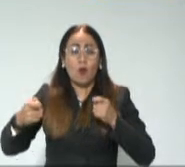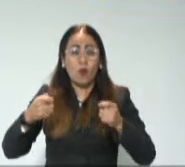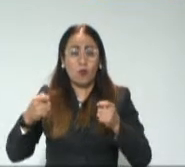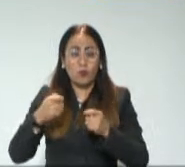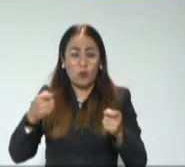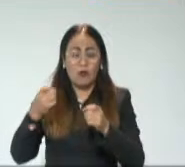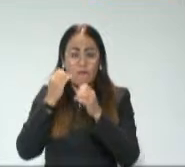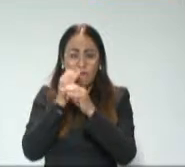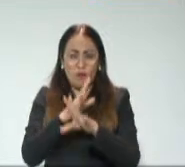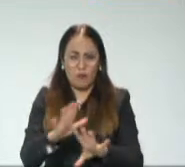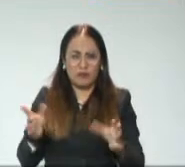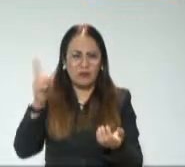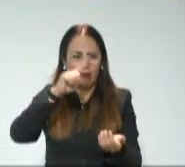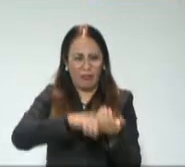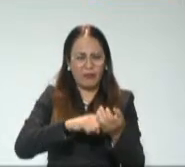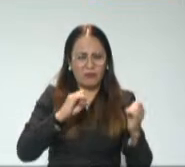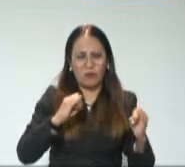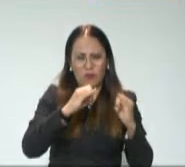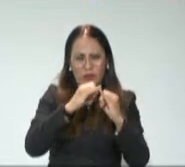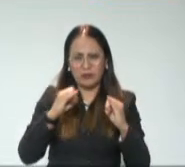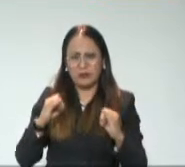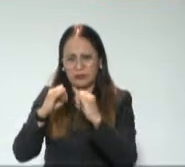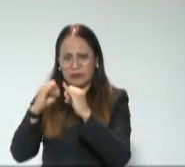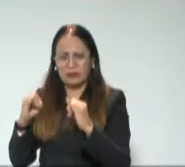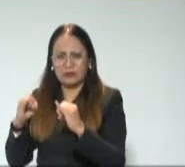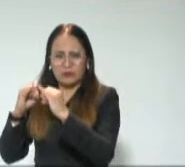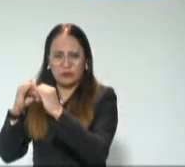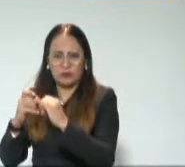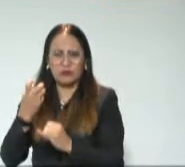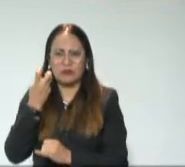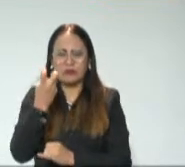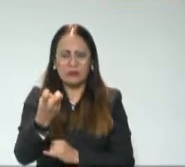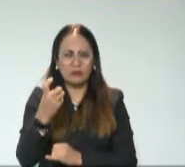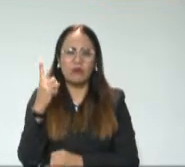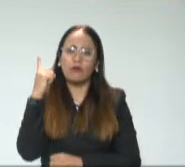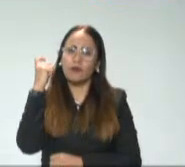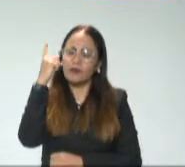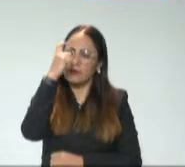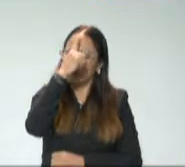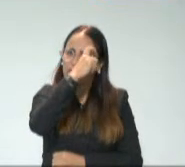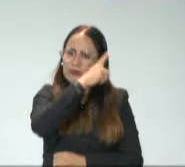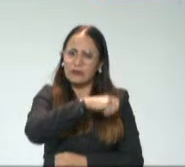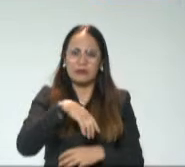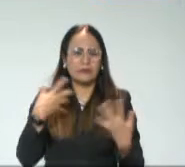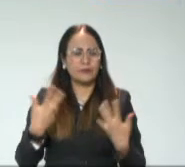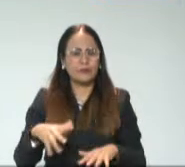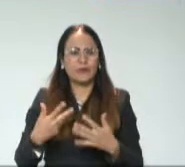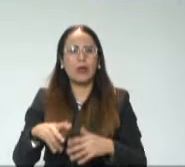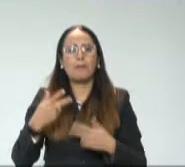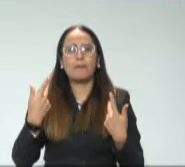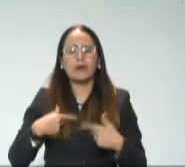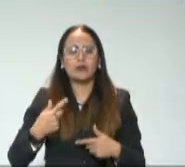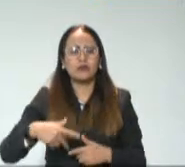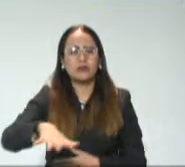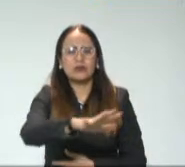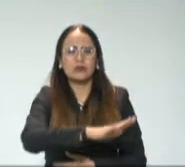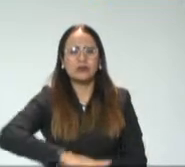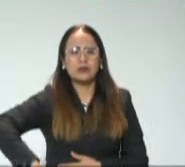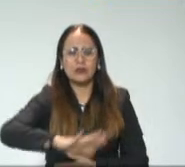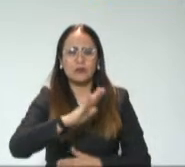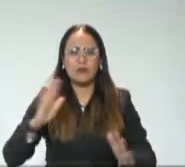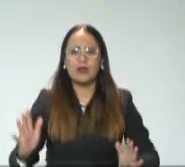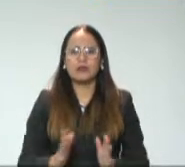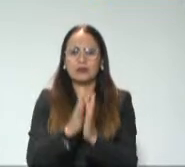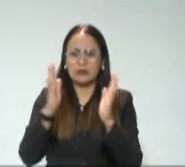información dentro de las organizaciones genera una dificultad muy importante en la participación constructiva de Los